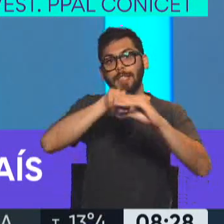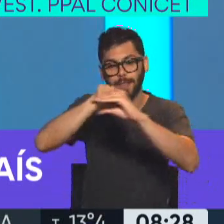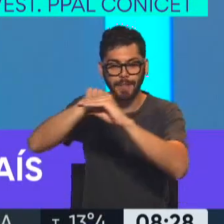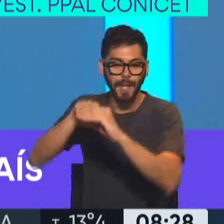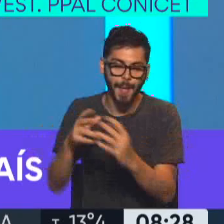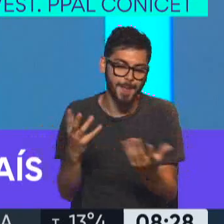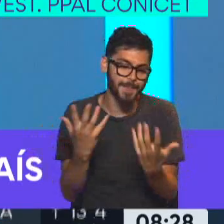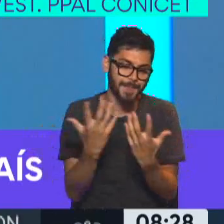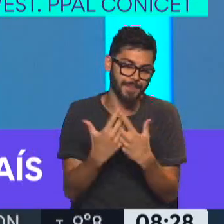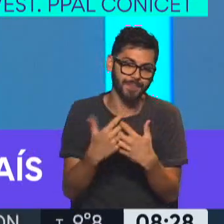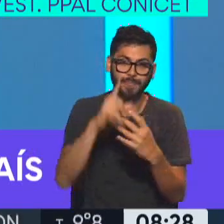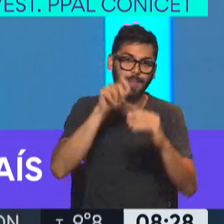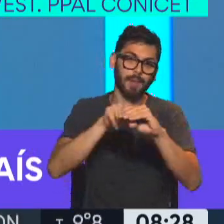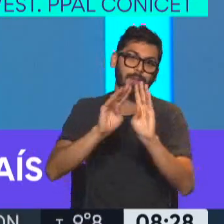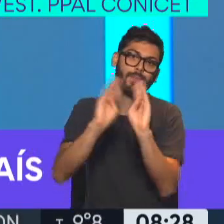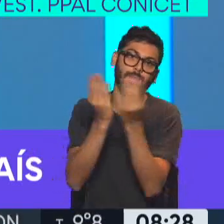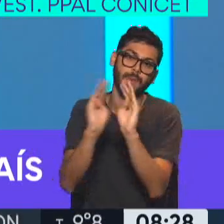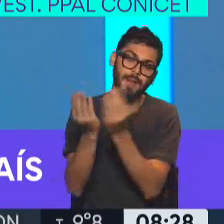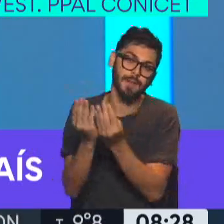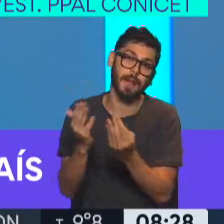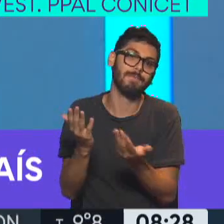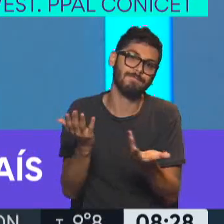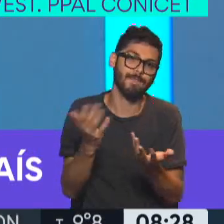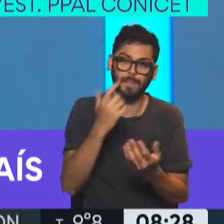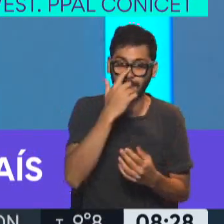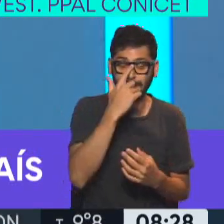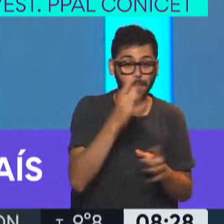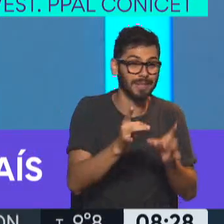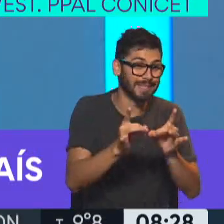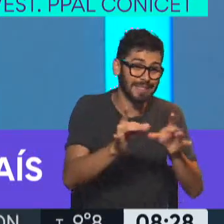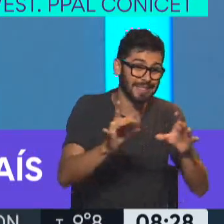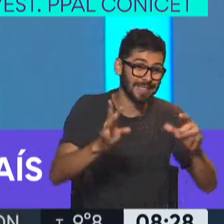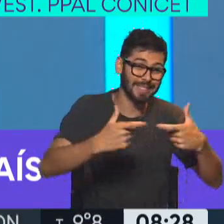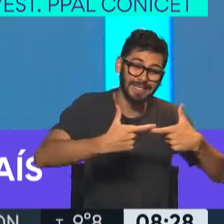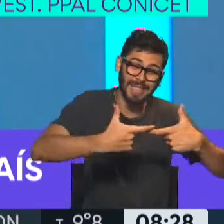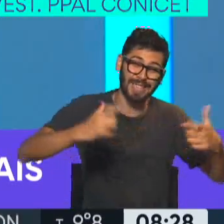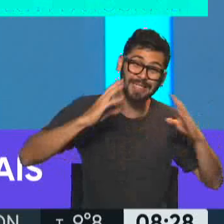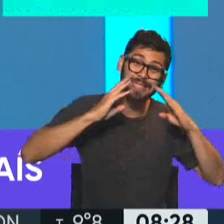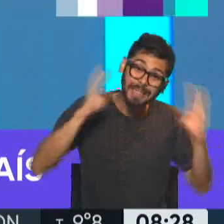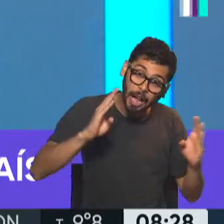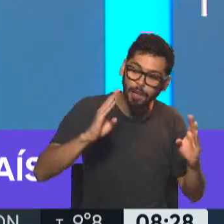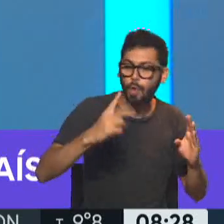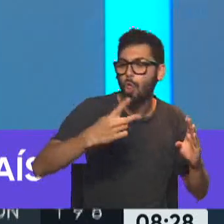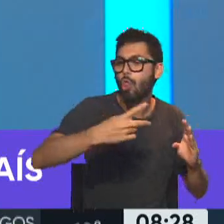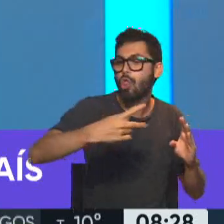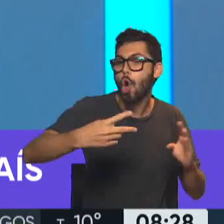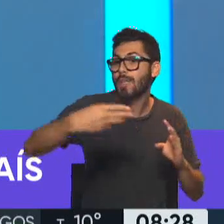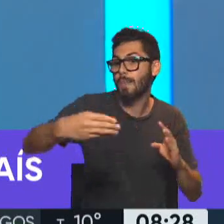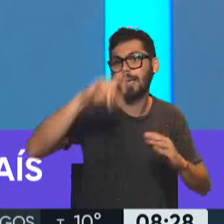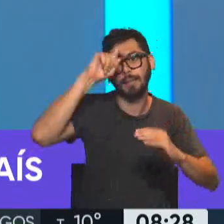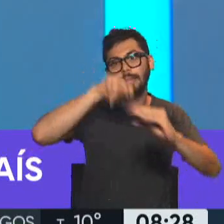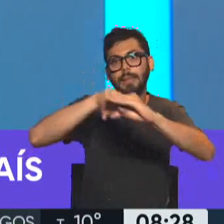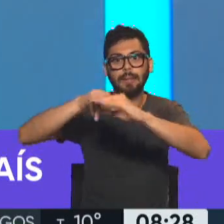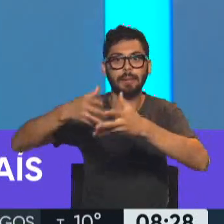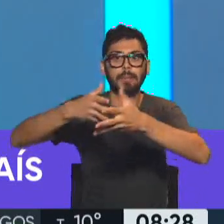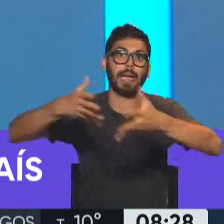y personas en terapia intensiva. Siempre después del pico, a las 2 semanas en general, viene el pico de internaciones. Y ahora lo que ya se